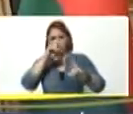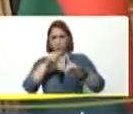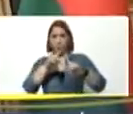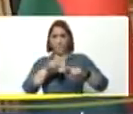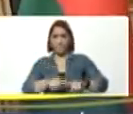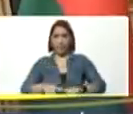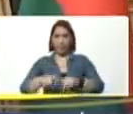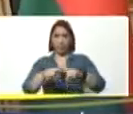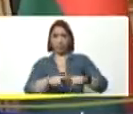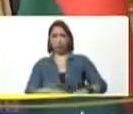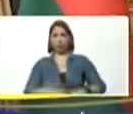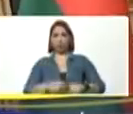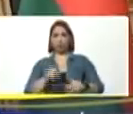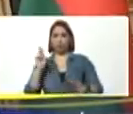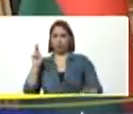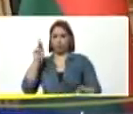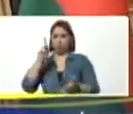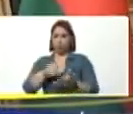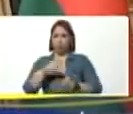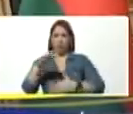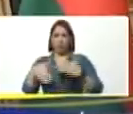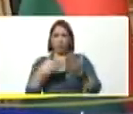Hasta allá llegó a Minsk.